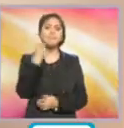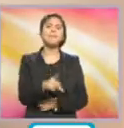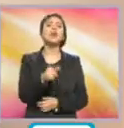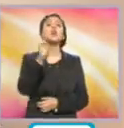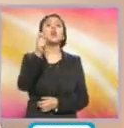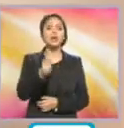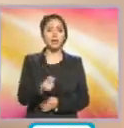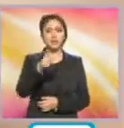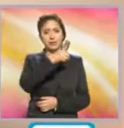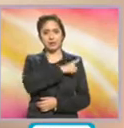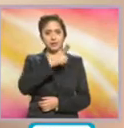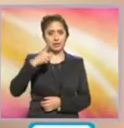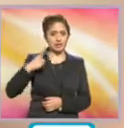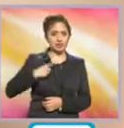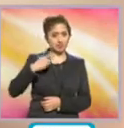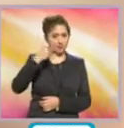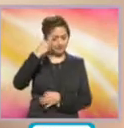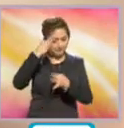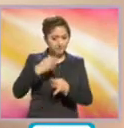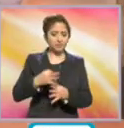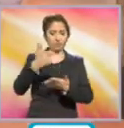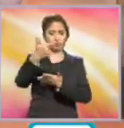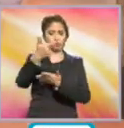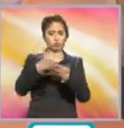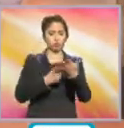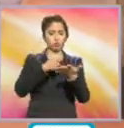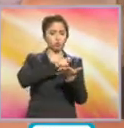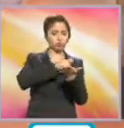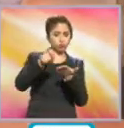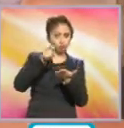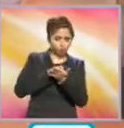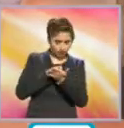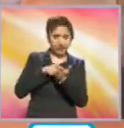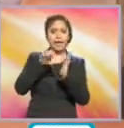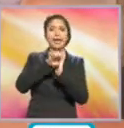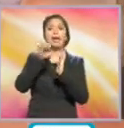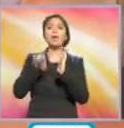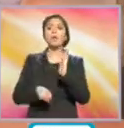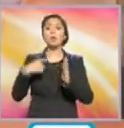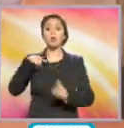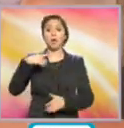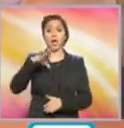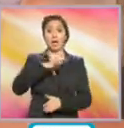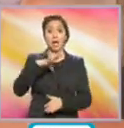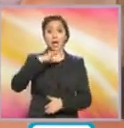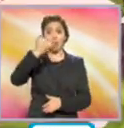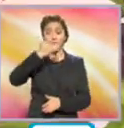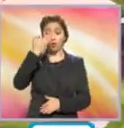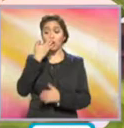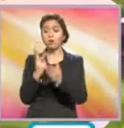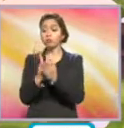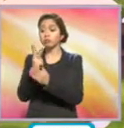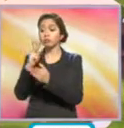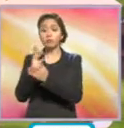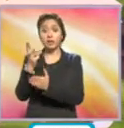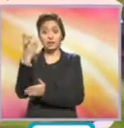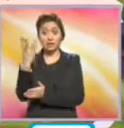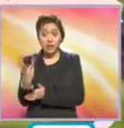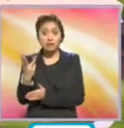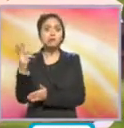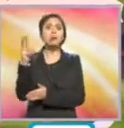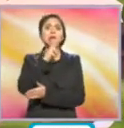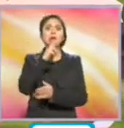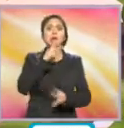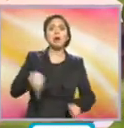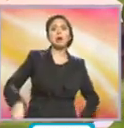un buen inventario. O sea, no puedes decir, ya tengo 3, las voy a vender, ¿no? Pero se tarda mucho este proceso porque tenemos que esperar que la planta